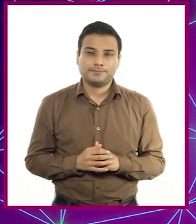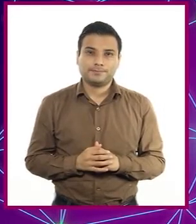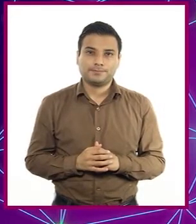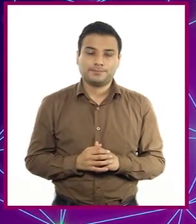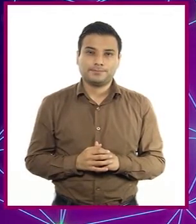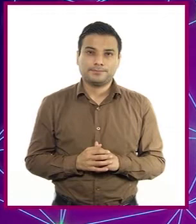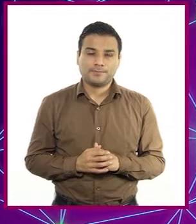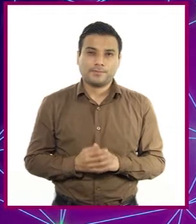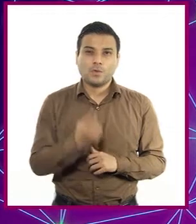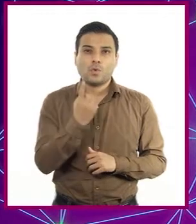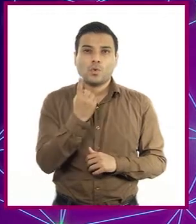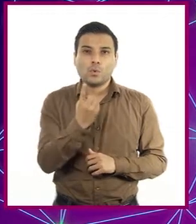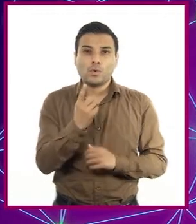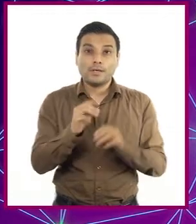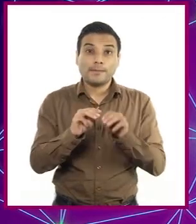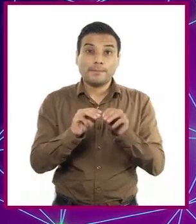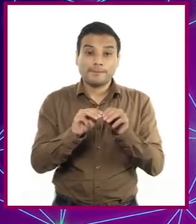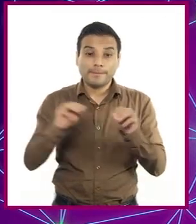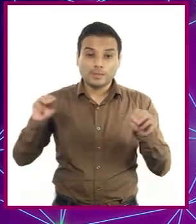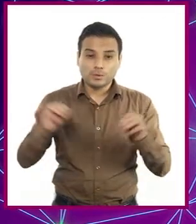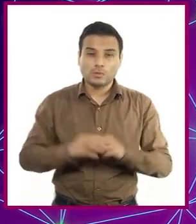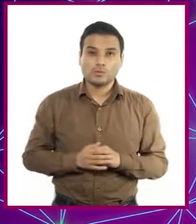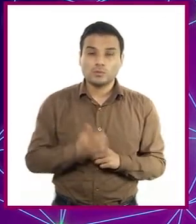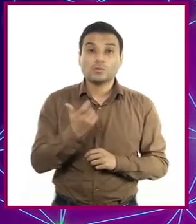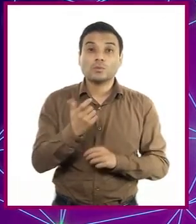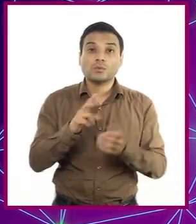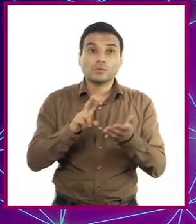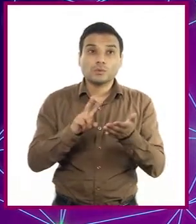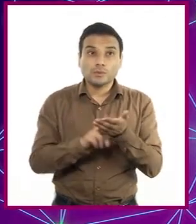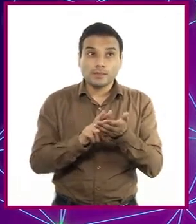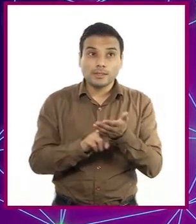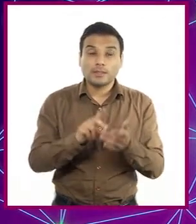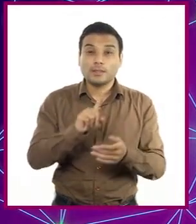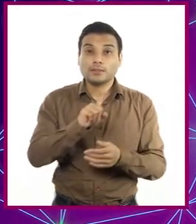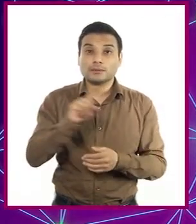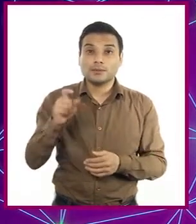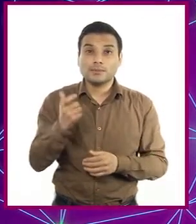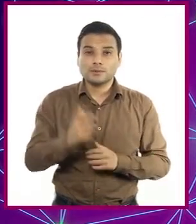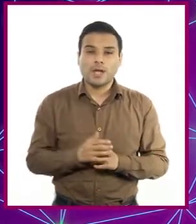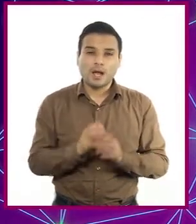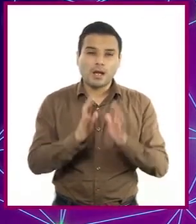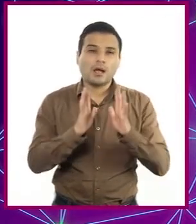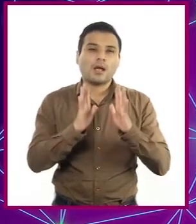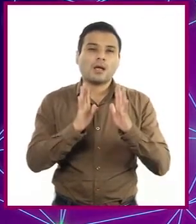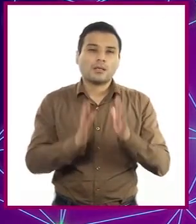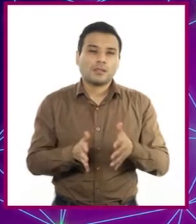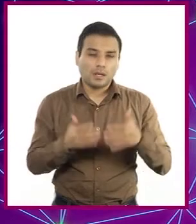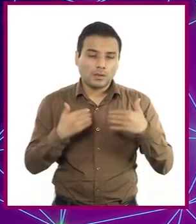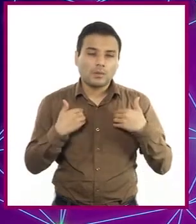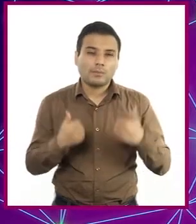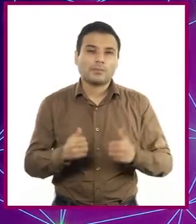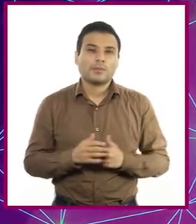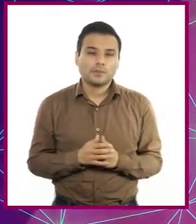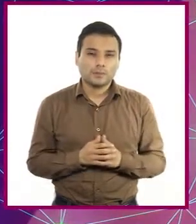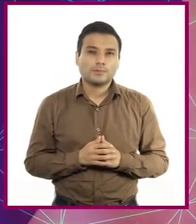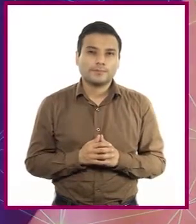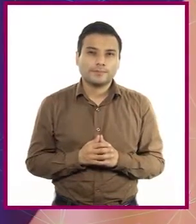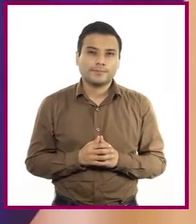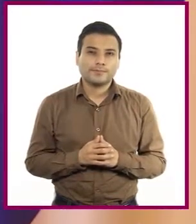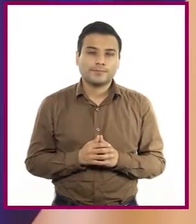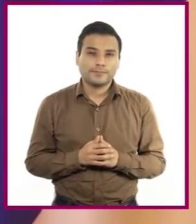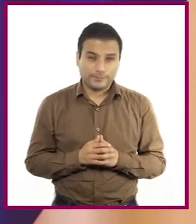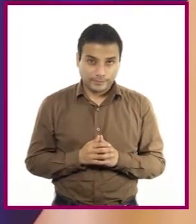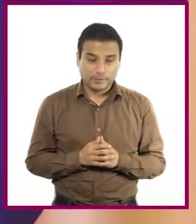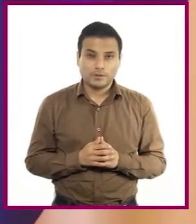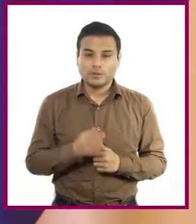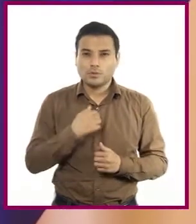calar 1 metro de longitud tiene un costo de 100 pesos. ¡Ya entendí! Entonces, el costo del